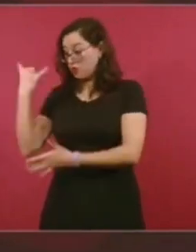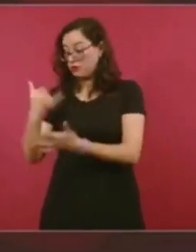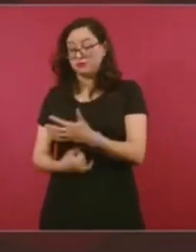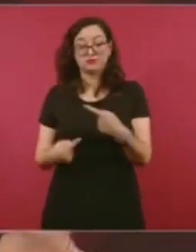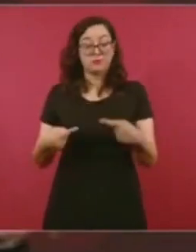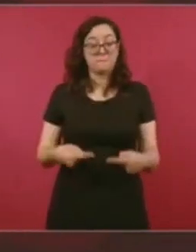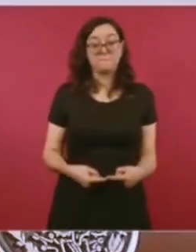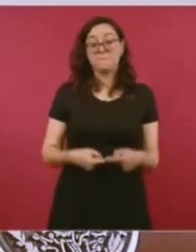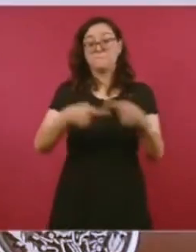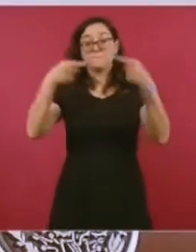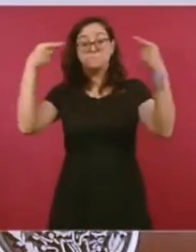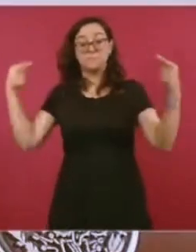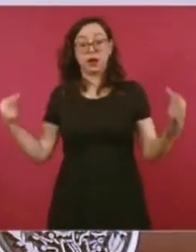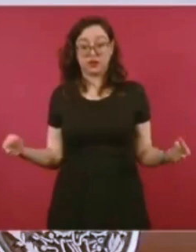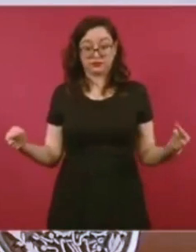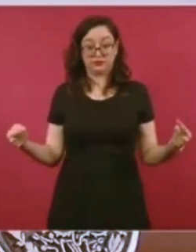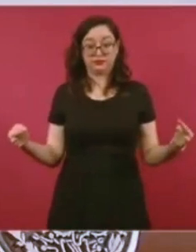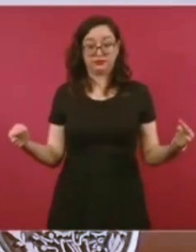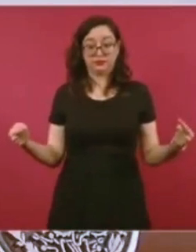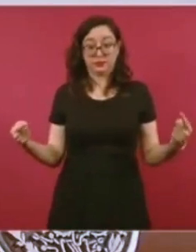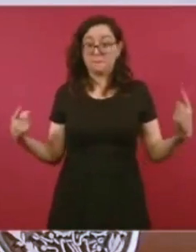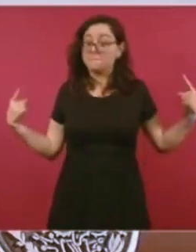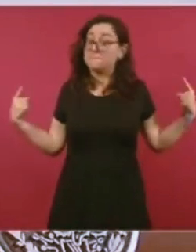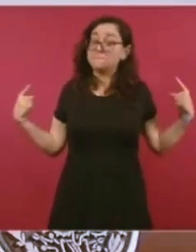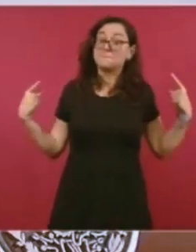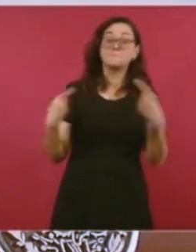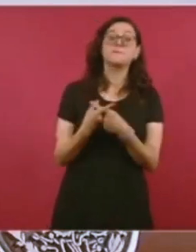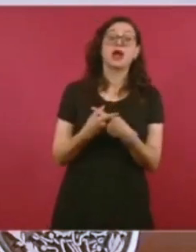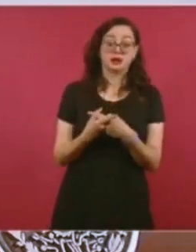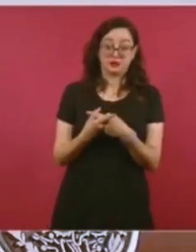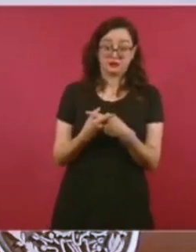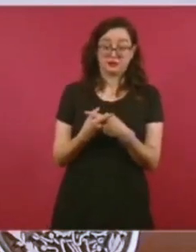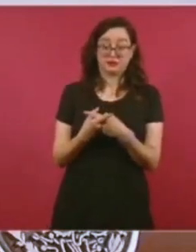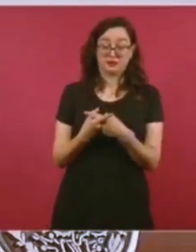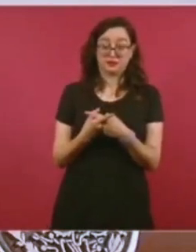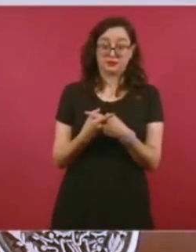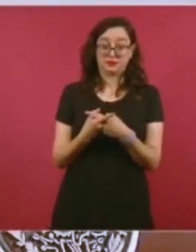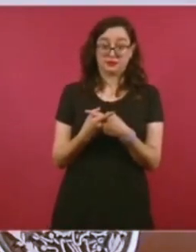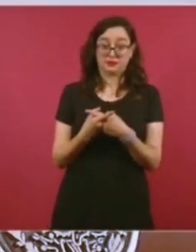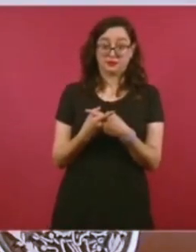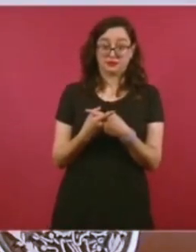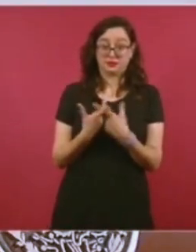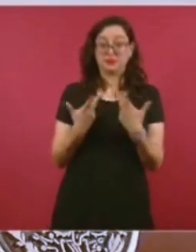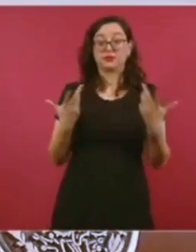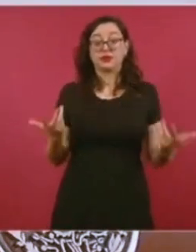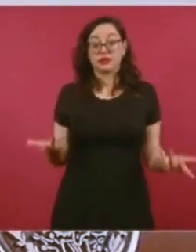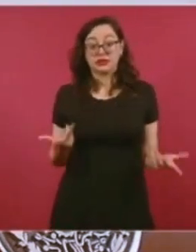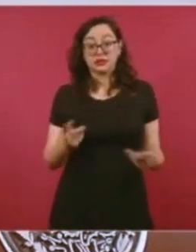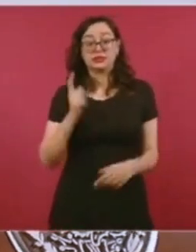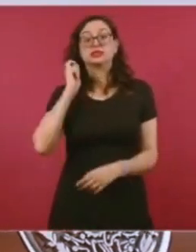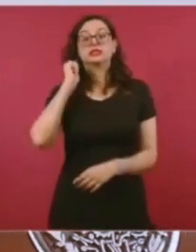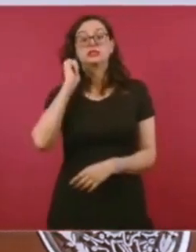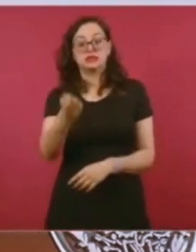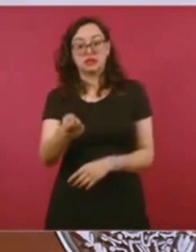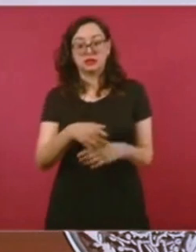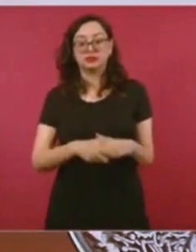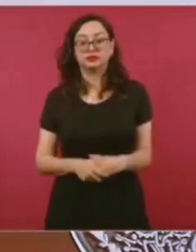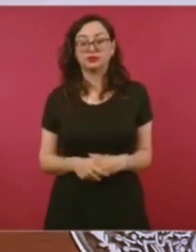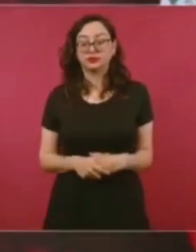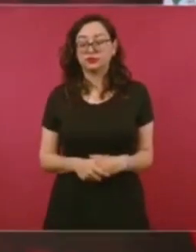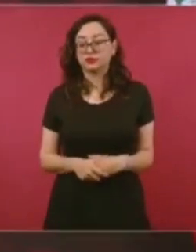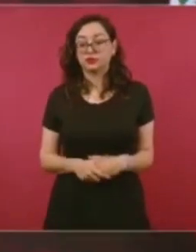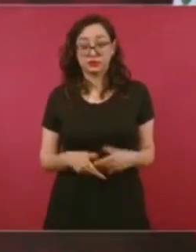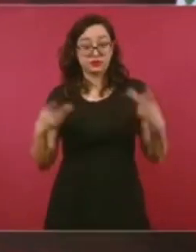políticos en contra de su gobierno y de la candidata Claudia seba en este video de la conferencia mañanera el